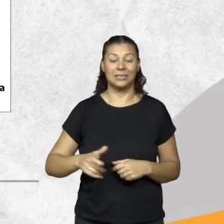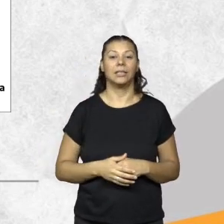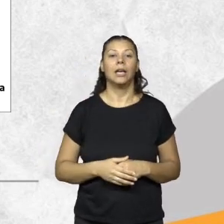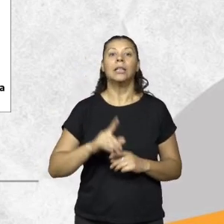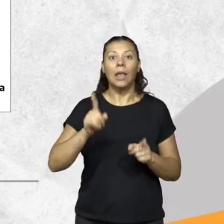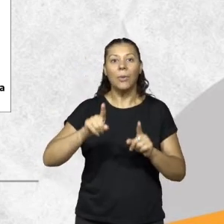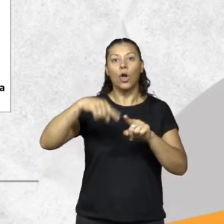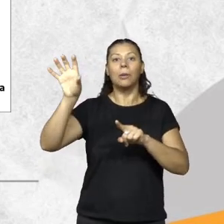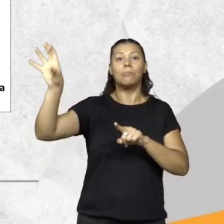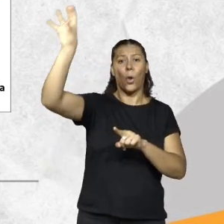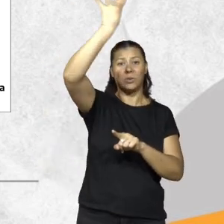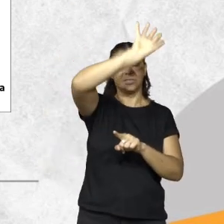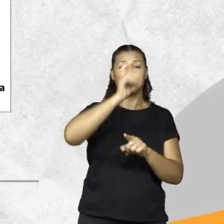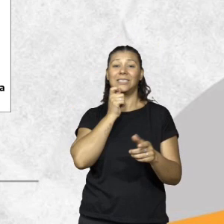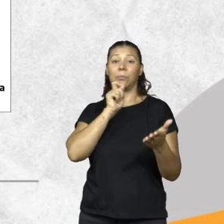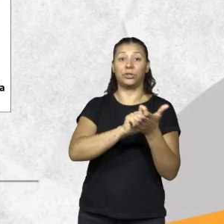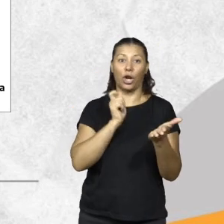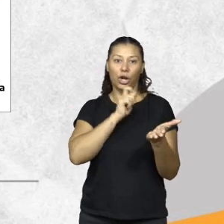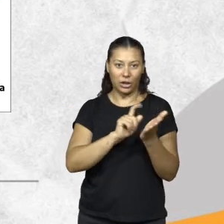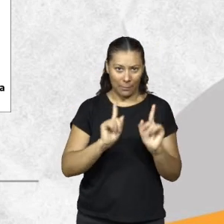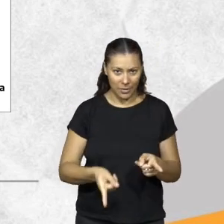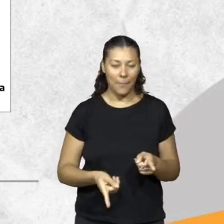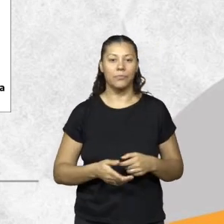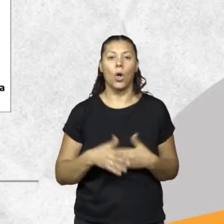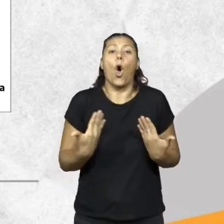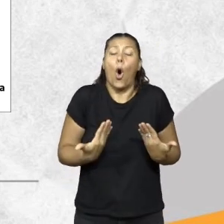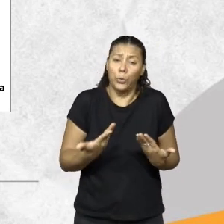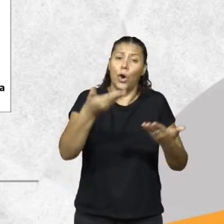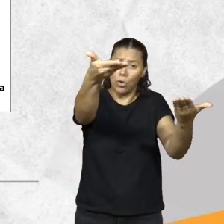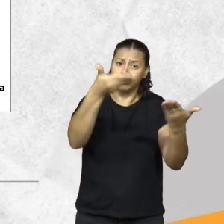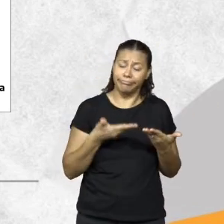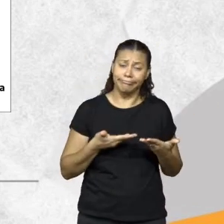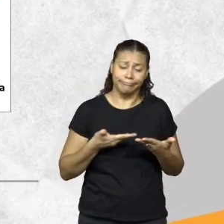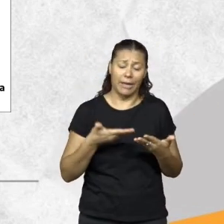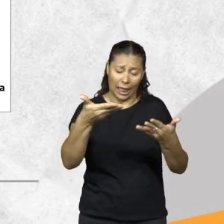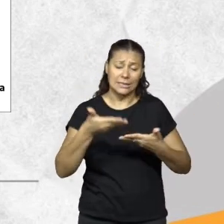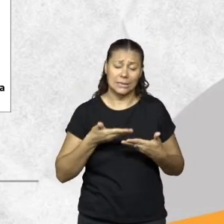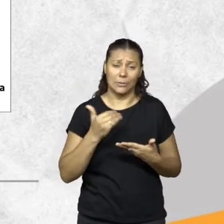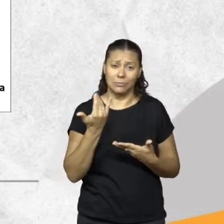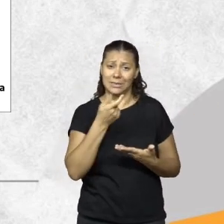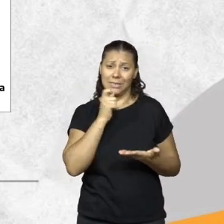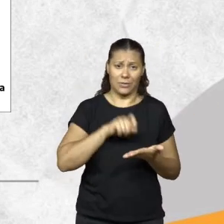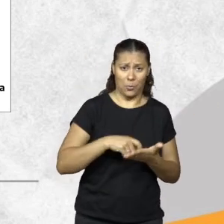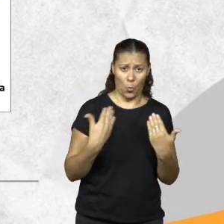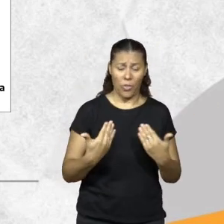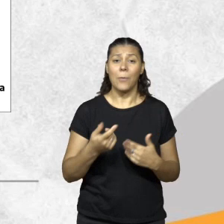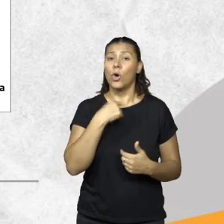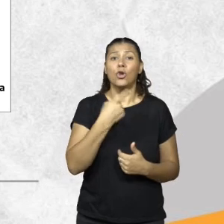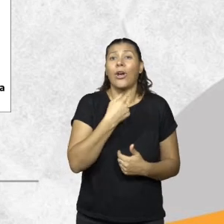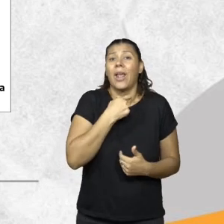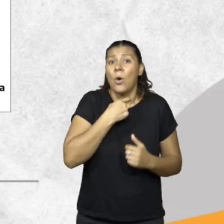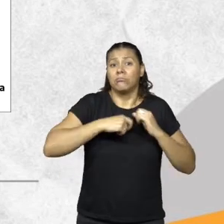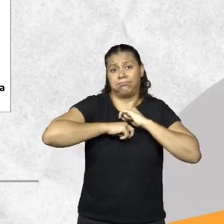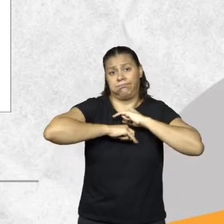otras provincias, a las cuales también obviamente las recibimos, porque lo que queremos es que también esto se difunda y se conozca.